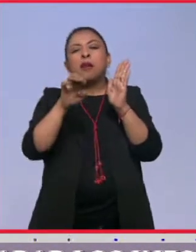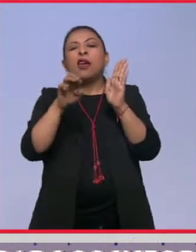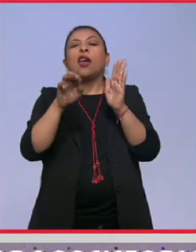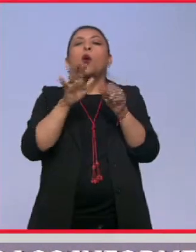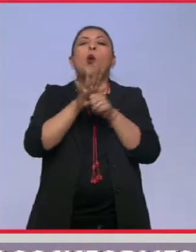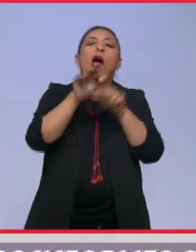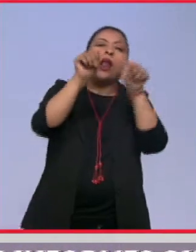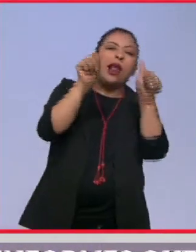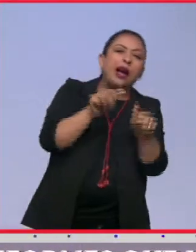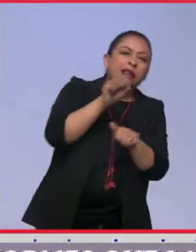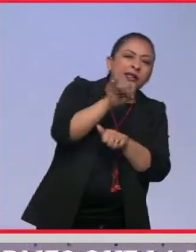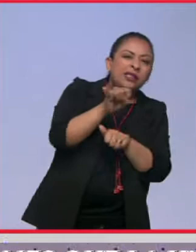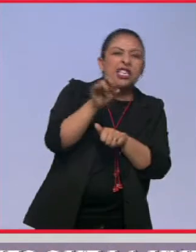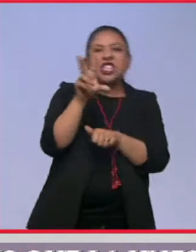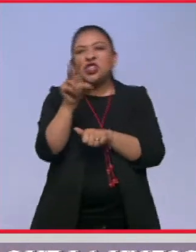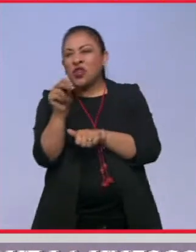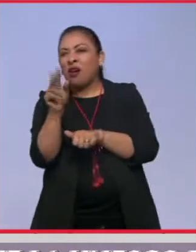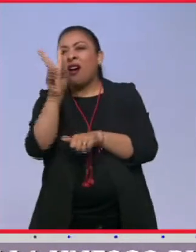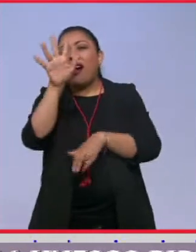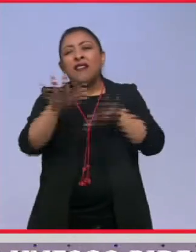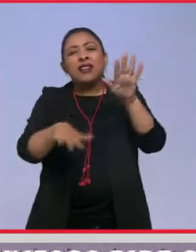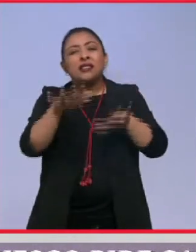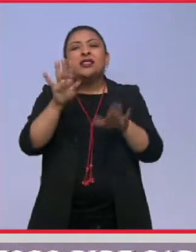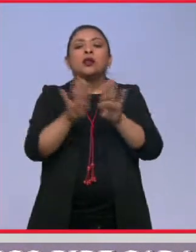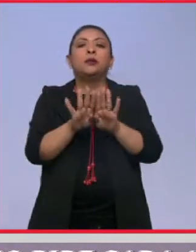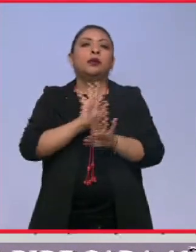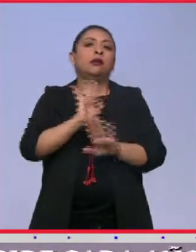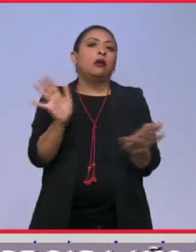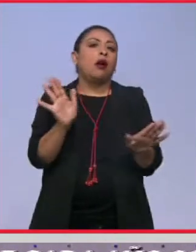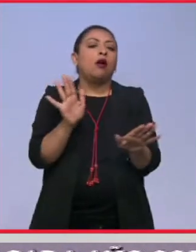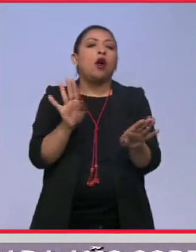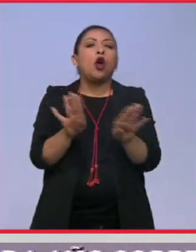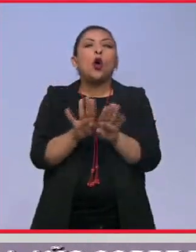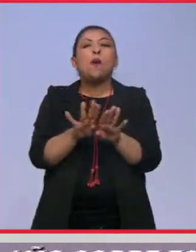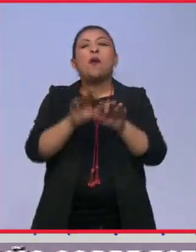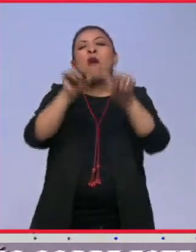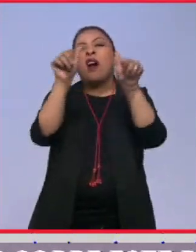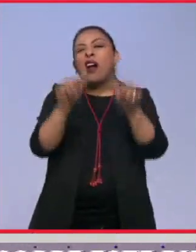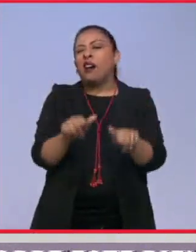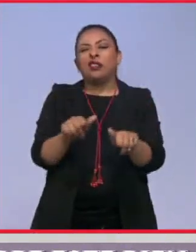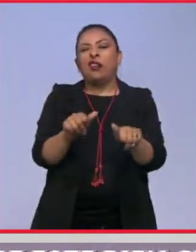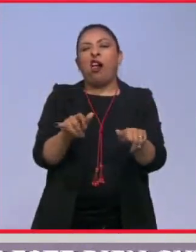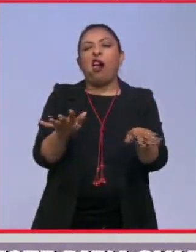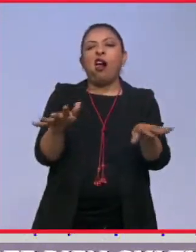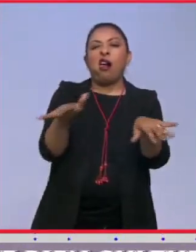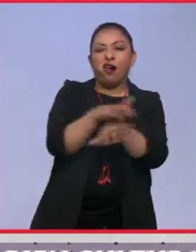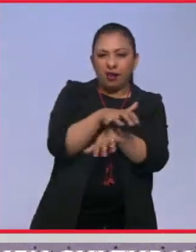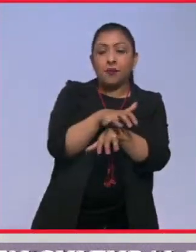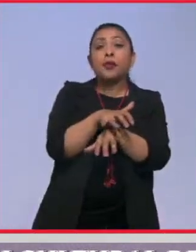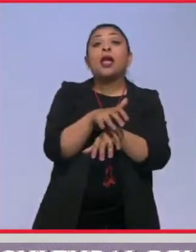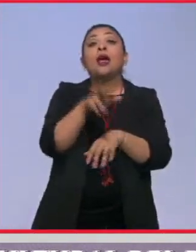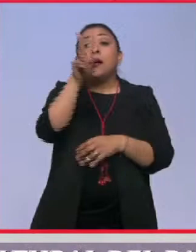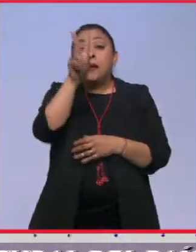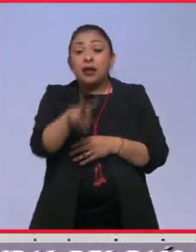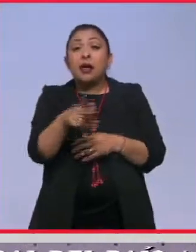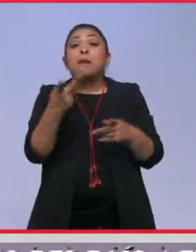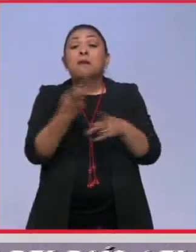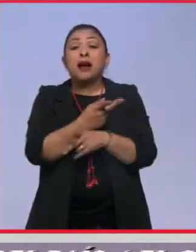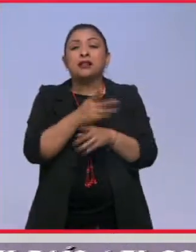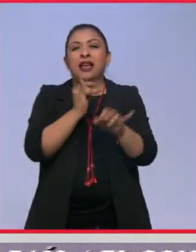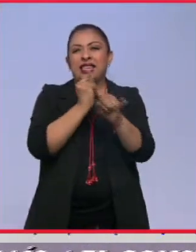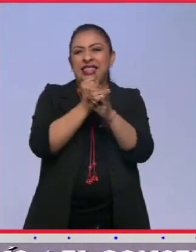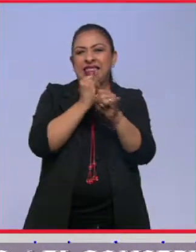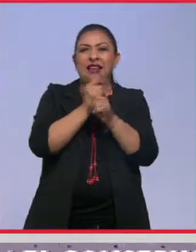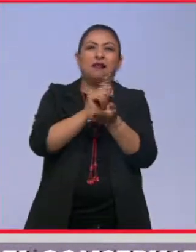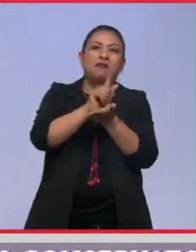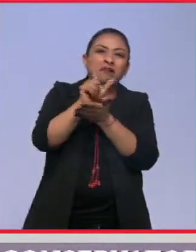arte y cómo ya estamos agotados de ciertas formas, no sé si de arte o de estafa. Creo que realmente lo que está sucediendo es que las redes sociales